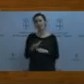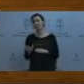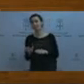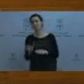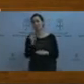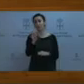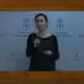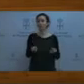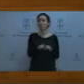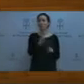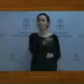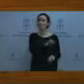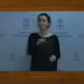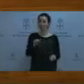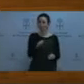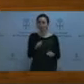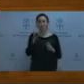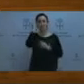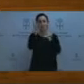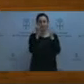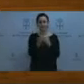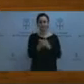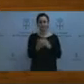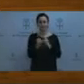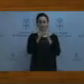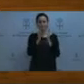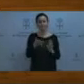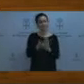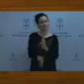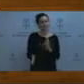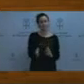animales de compañía, que no olvidemos es una forma más de maltrato animal,